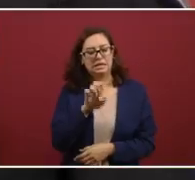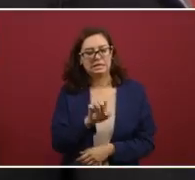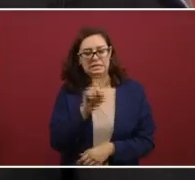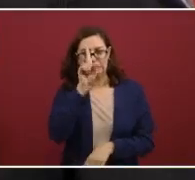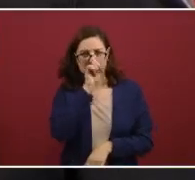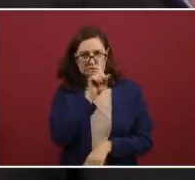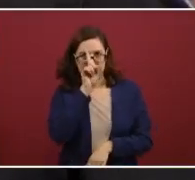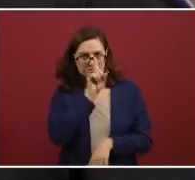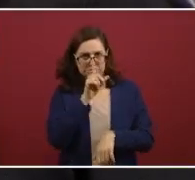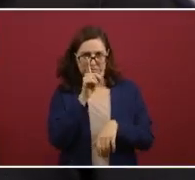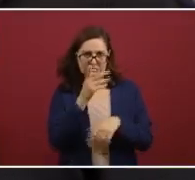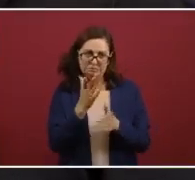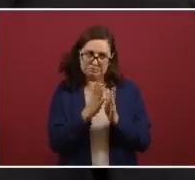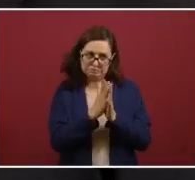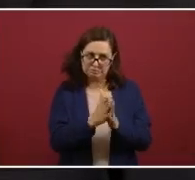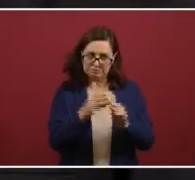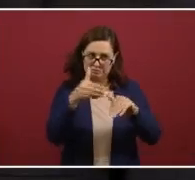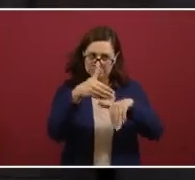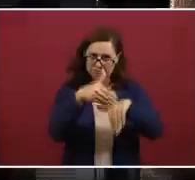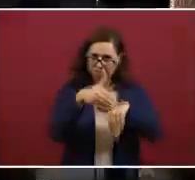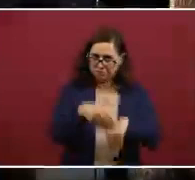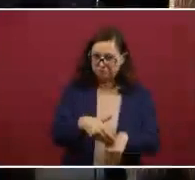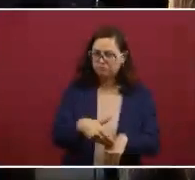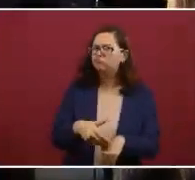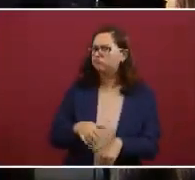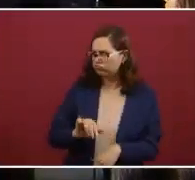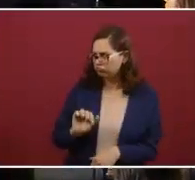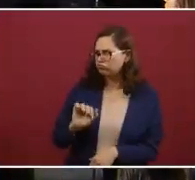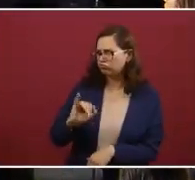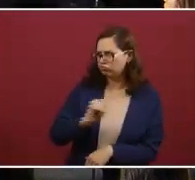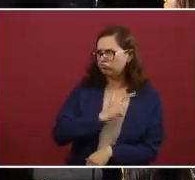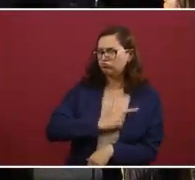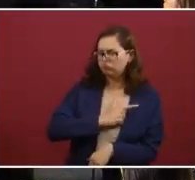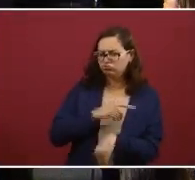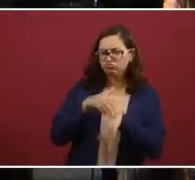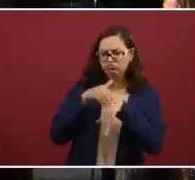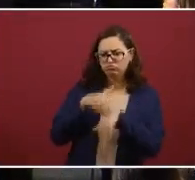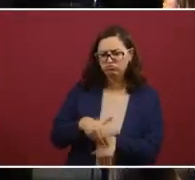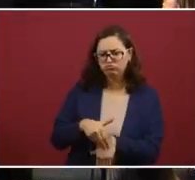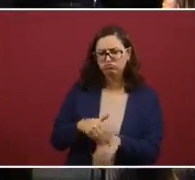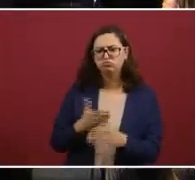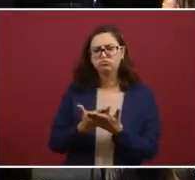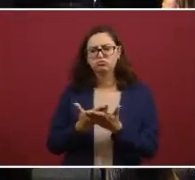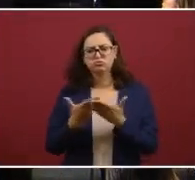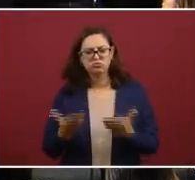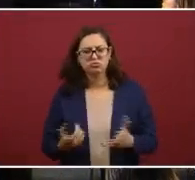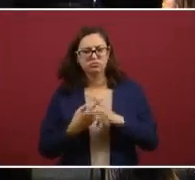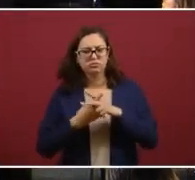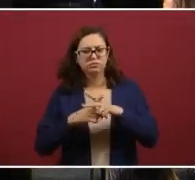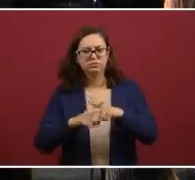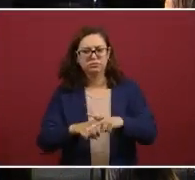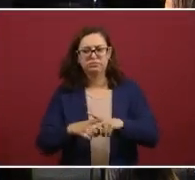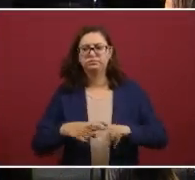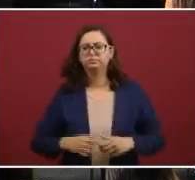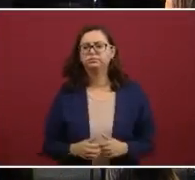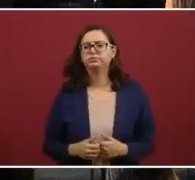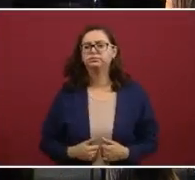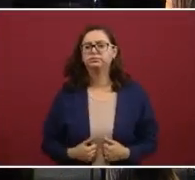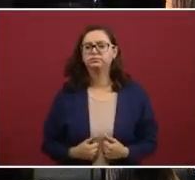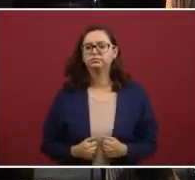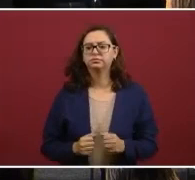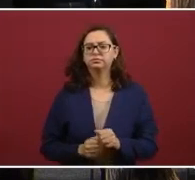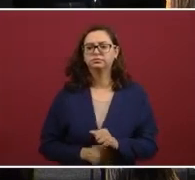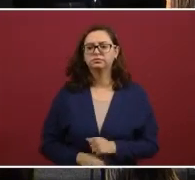del Instituto Electoral. Ahora sí, empezamos. Les damos la bienvenida al lanzamiento